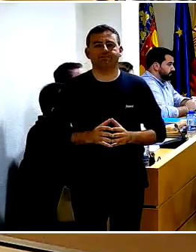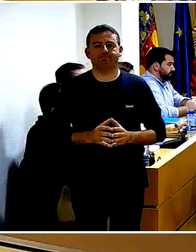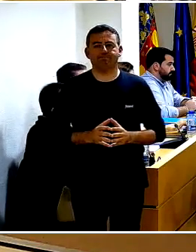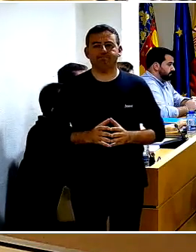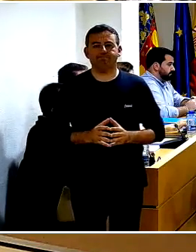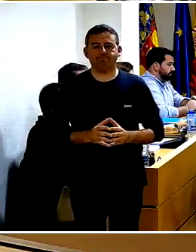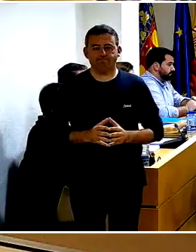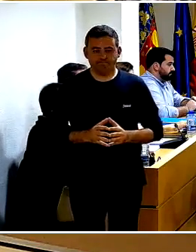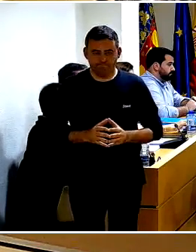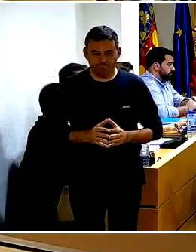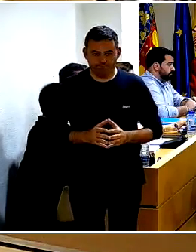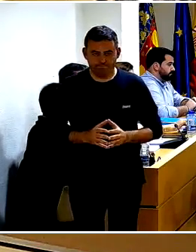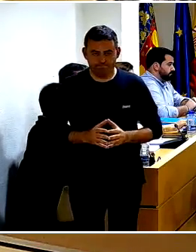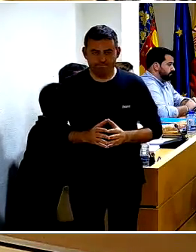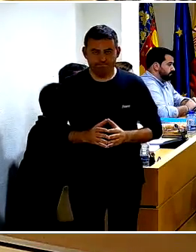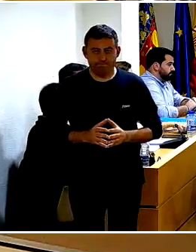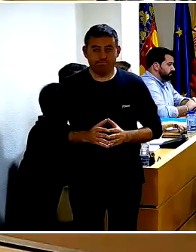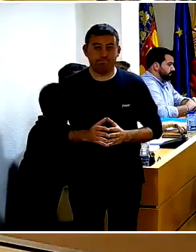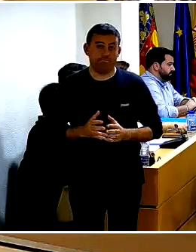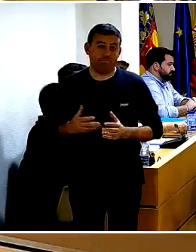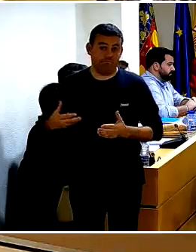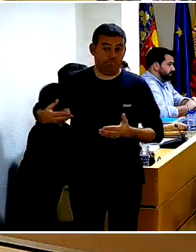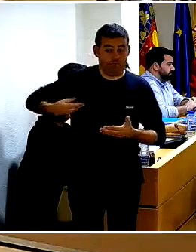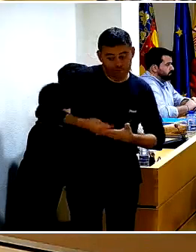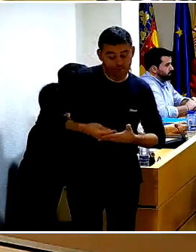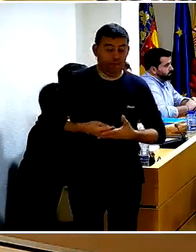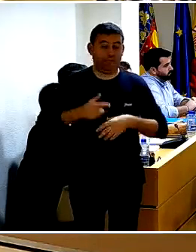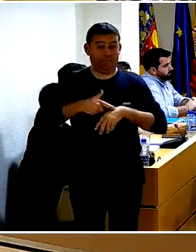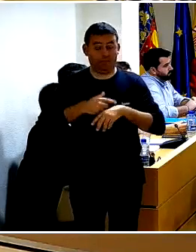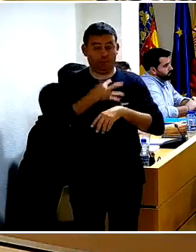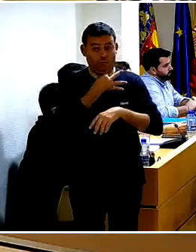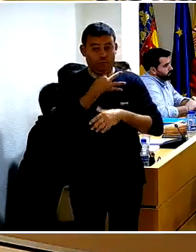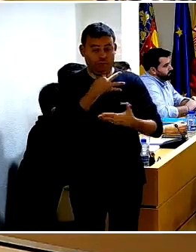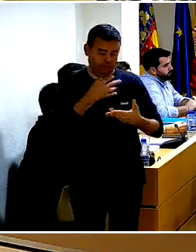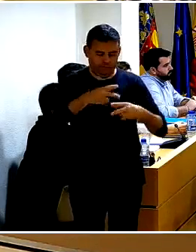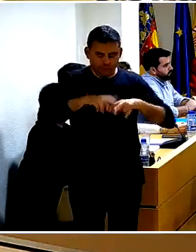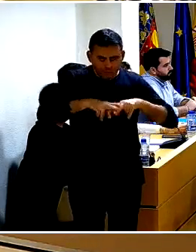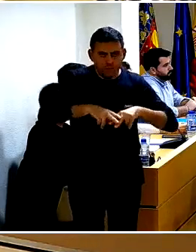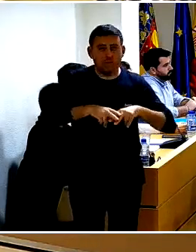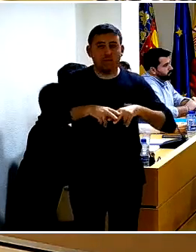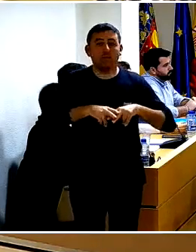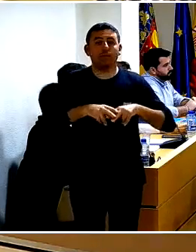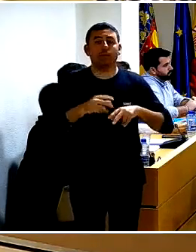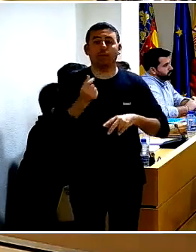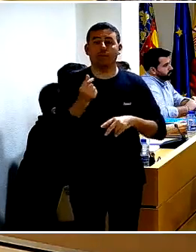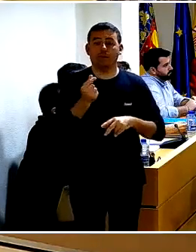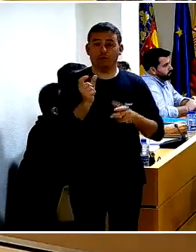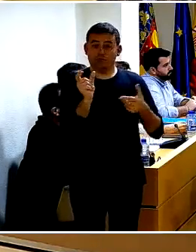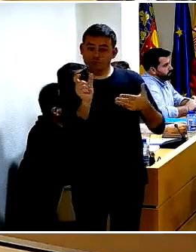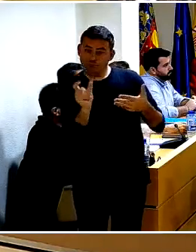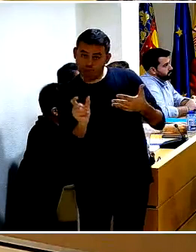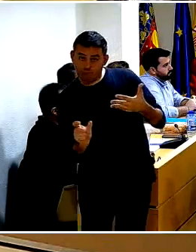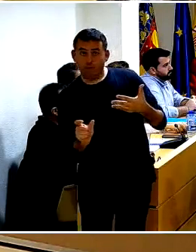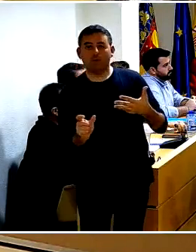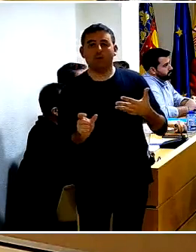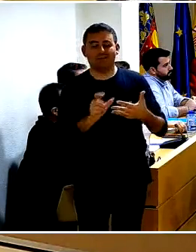en el poco tiempo que se ha dispuesto en las diferentes partidas del mismo y siendo partidarios de que el mismo podría haber sido participativo entre